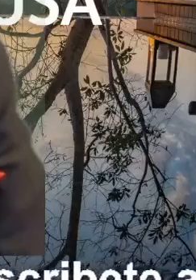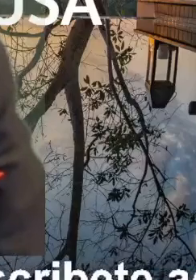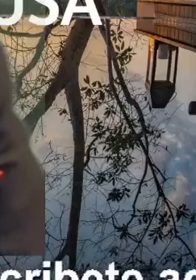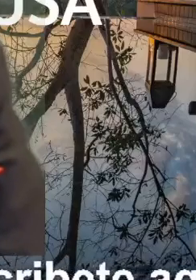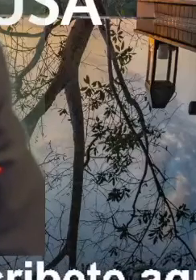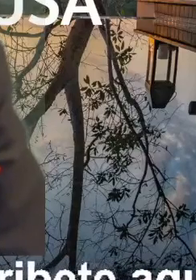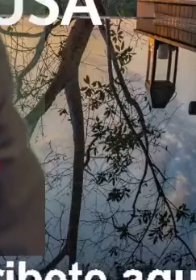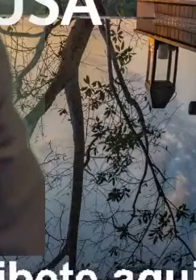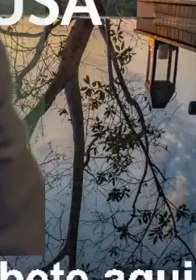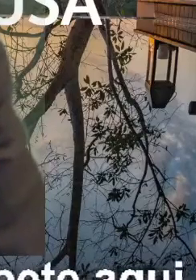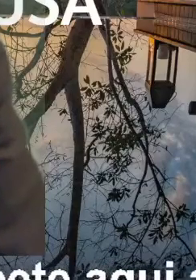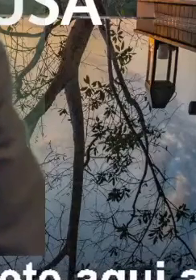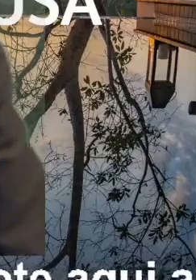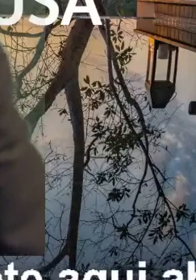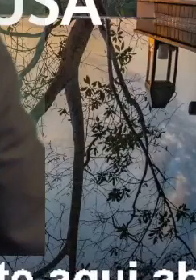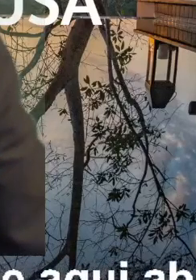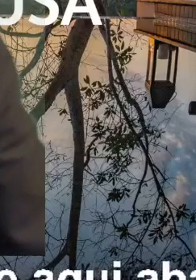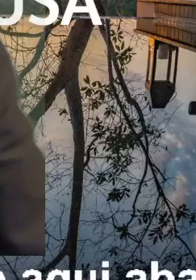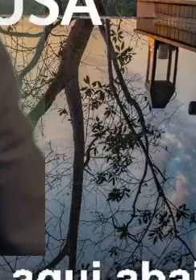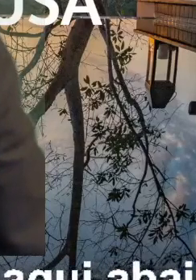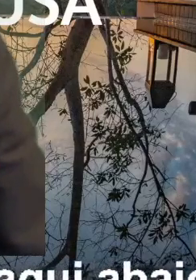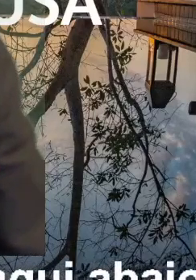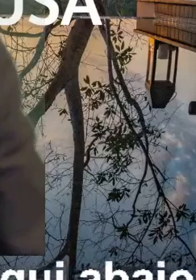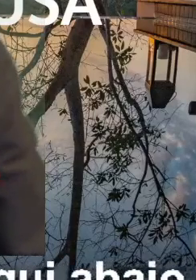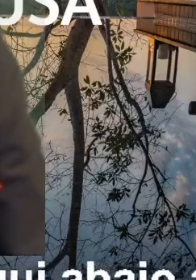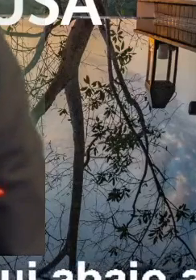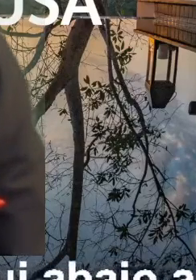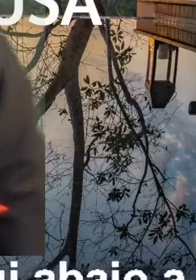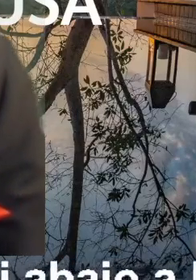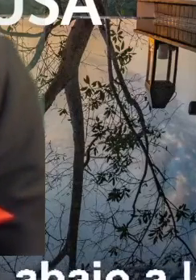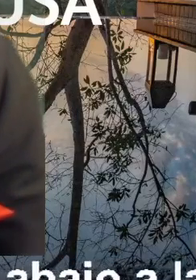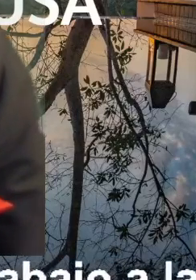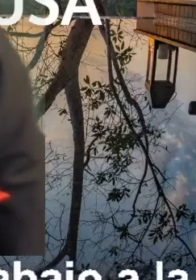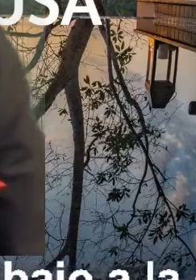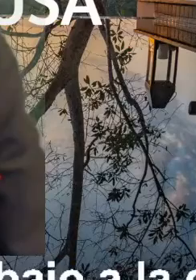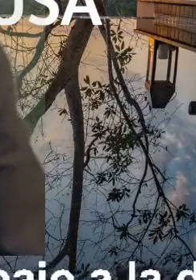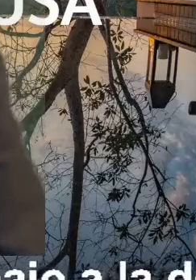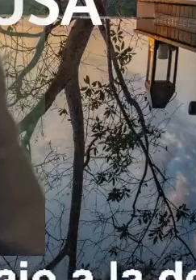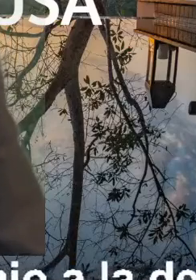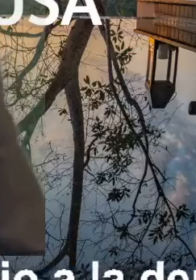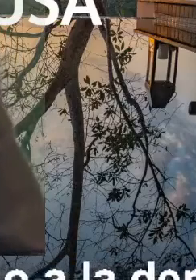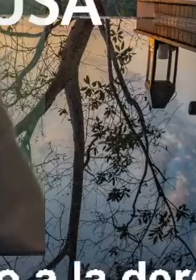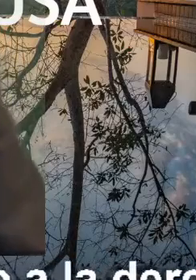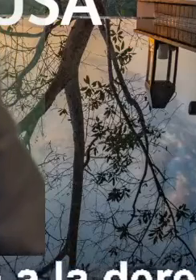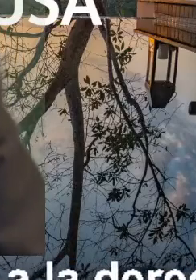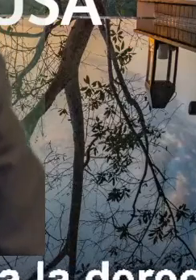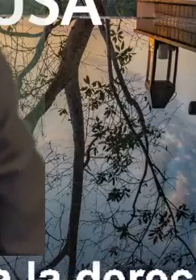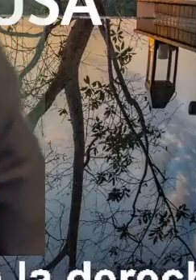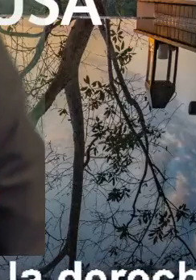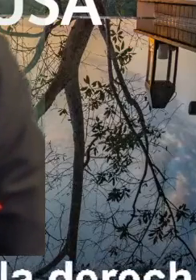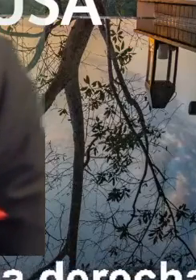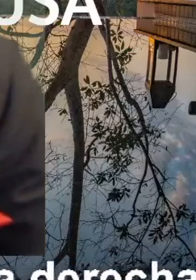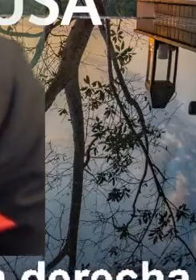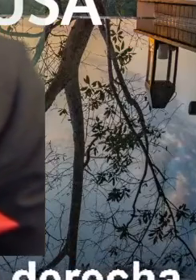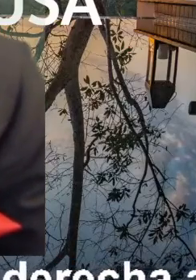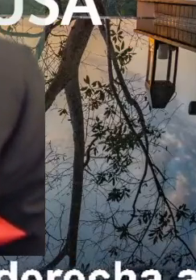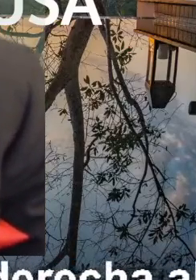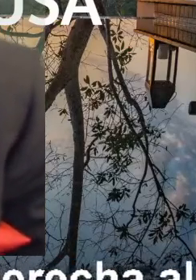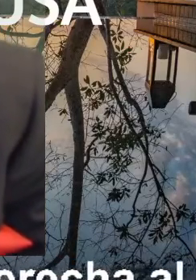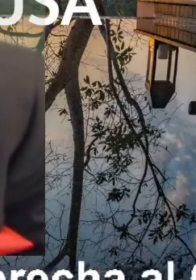buenas noches amigos de este canal jb canal 32 desde